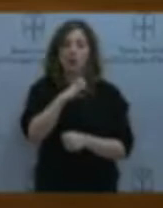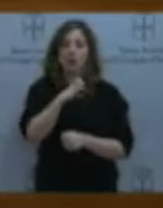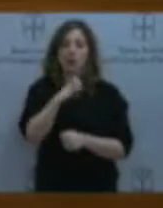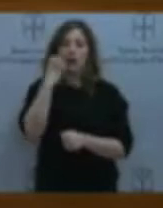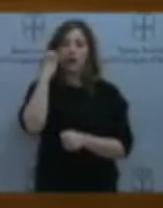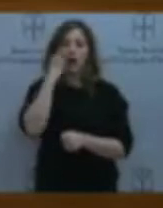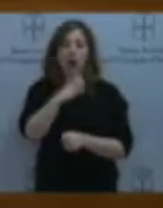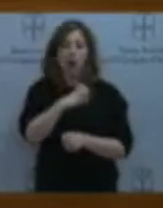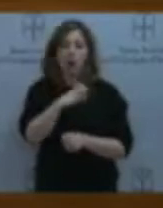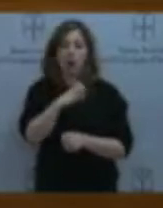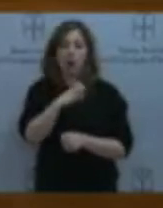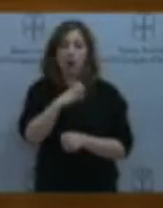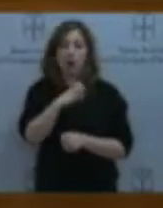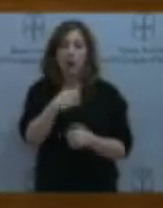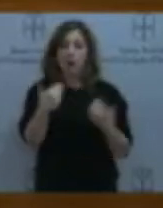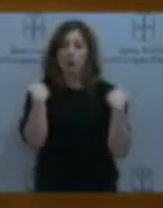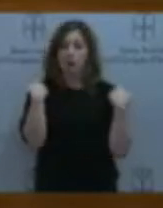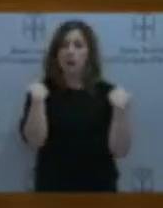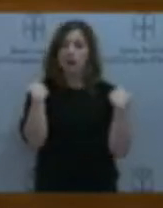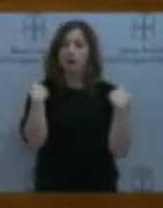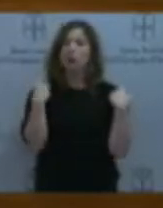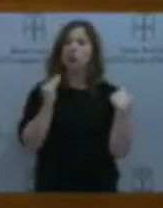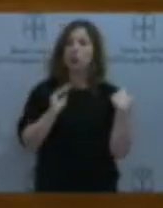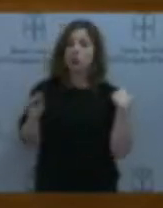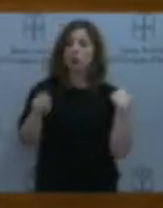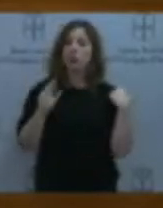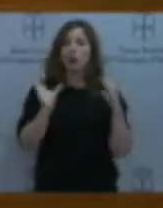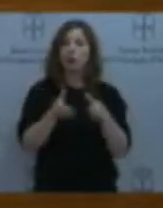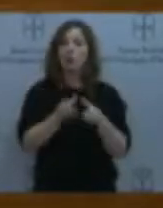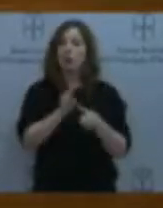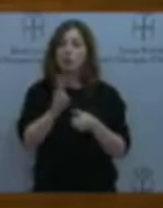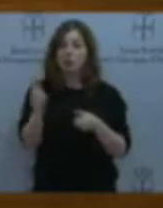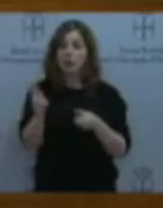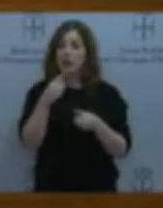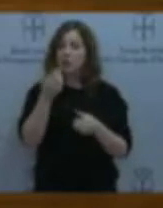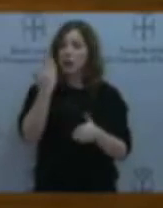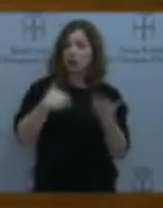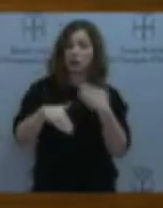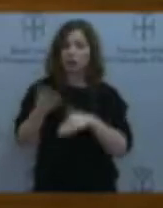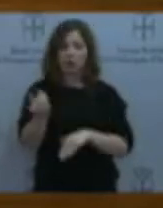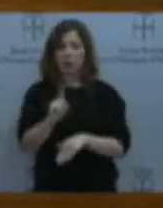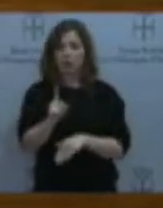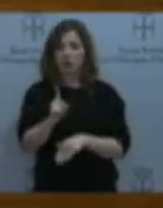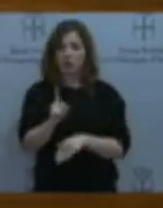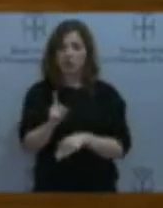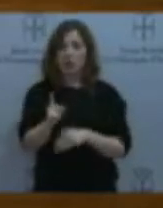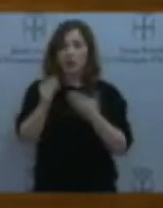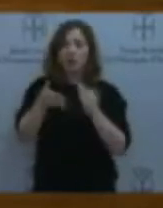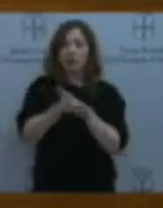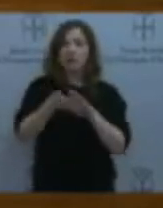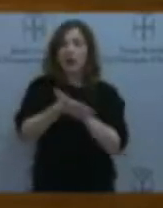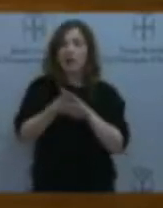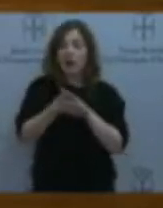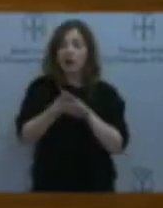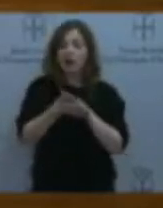Rajoy pasaba a ser su responsabilidad y el Partido Popular había dejado de ser la excusa. Cuando usted nos habla de los